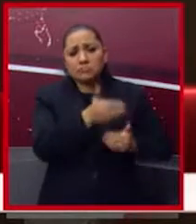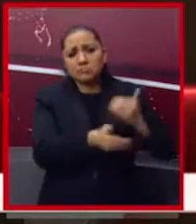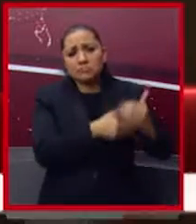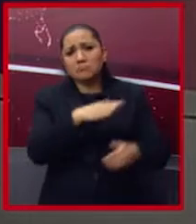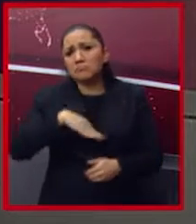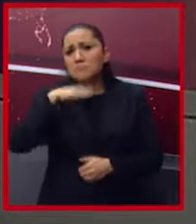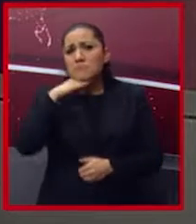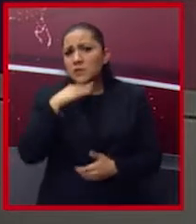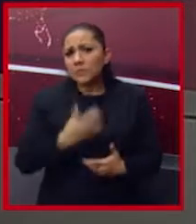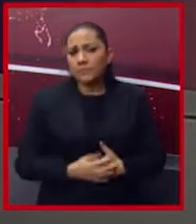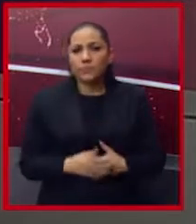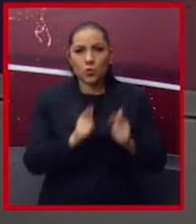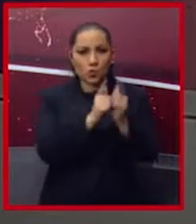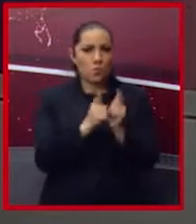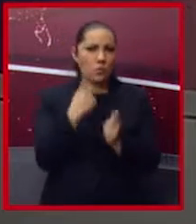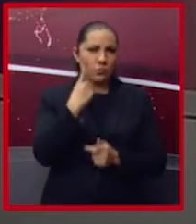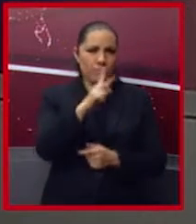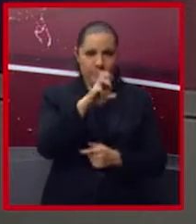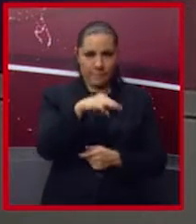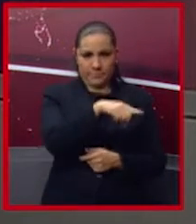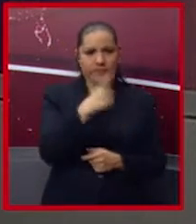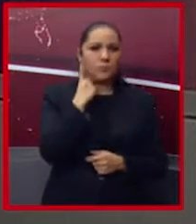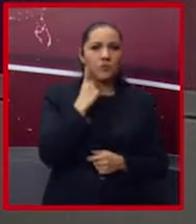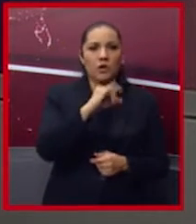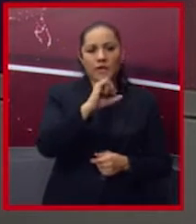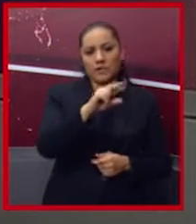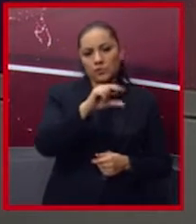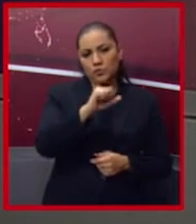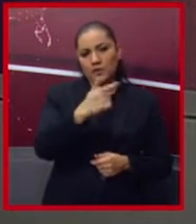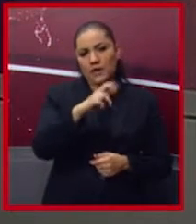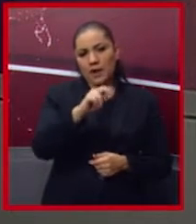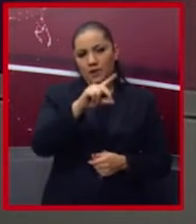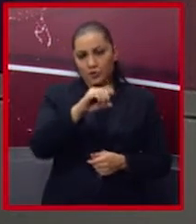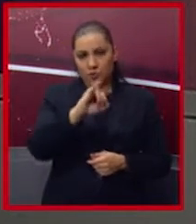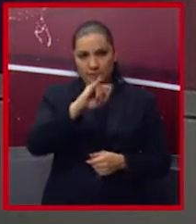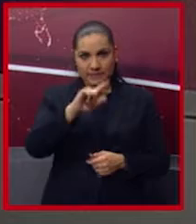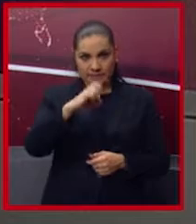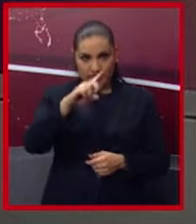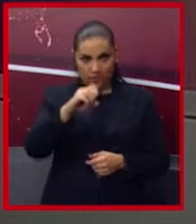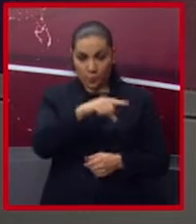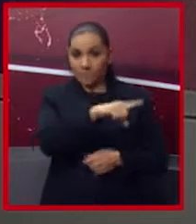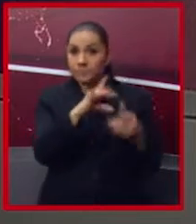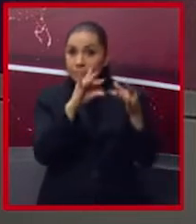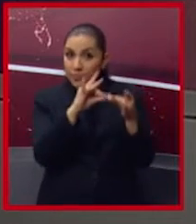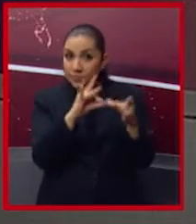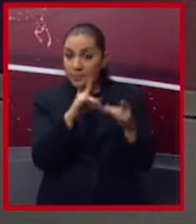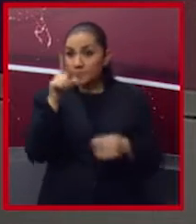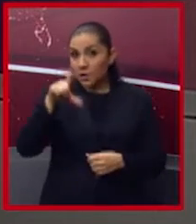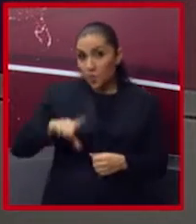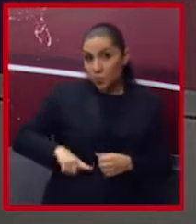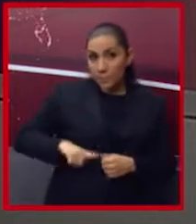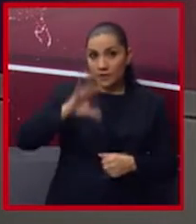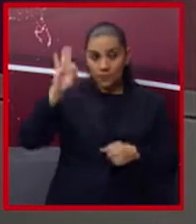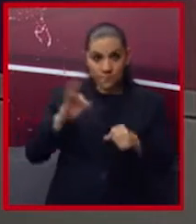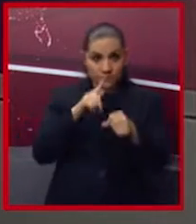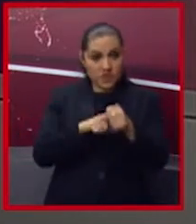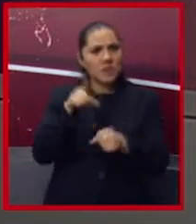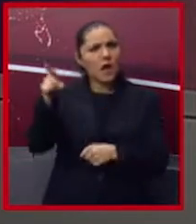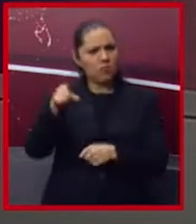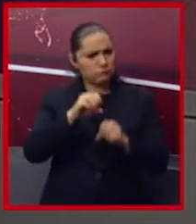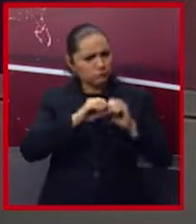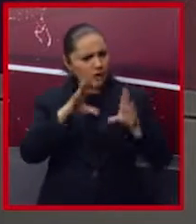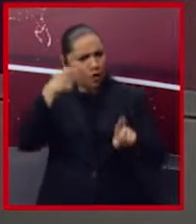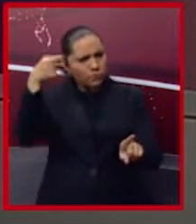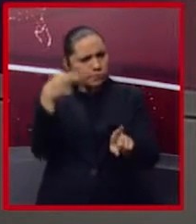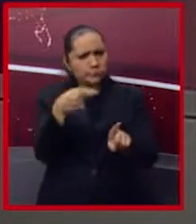Grupo Parlamentario del Partido Verde, el diputado Jesús Gerardo Izquierdo Rojas aseguró que el gobierno federal ha ponderado el diálogo como método para la atención